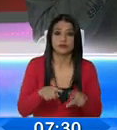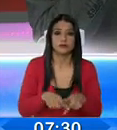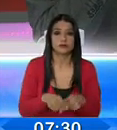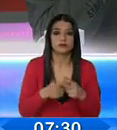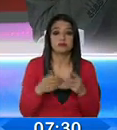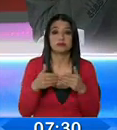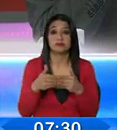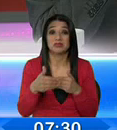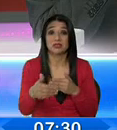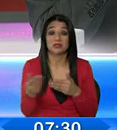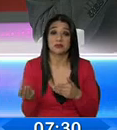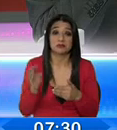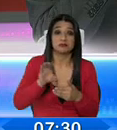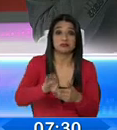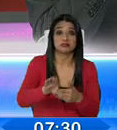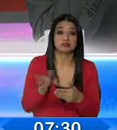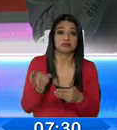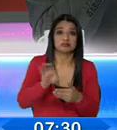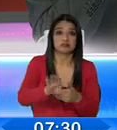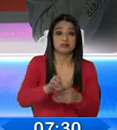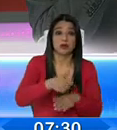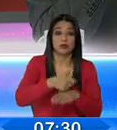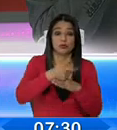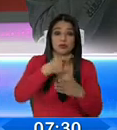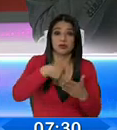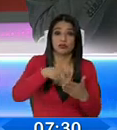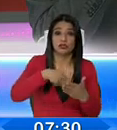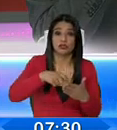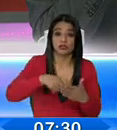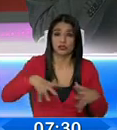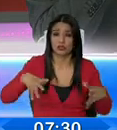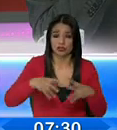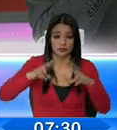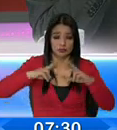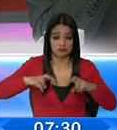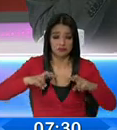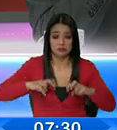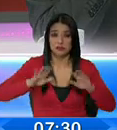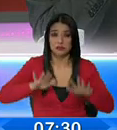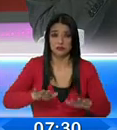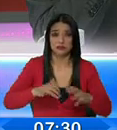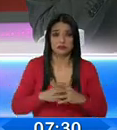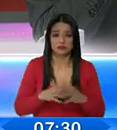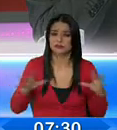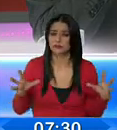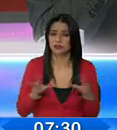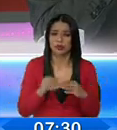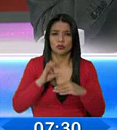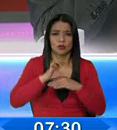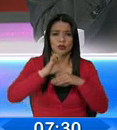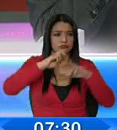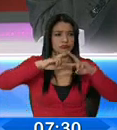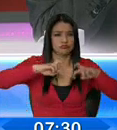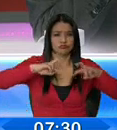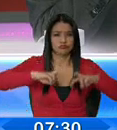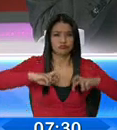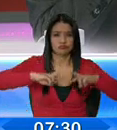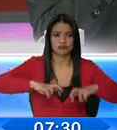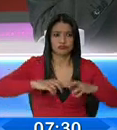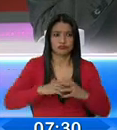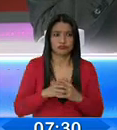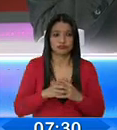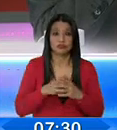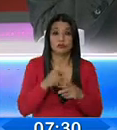inmediatamente a ser parte de las auditorías. Estas auditorías vienen efectuándose en todo el país, abarcan no solamente la